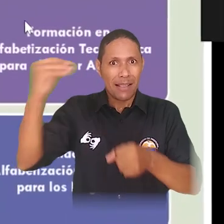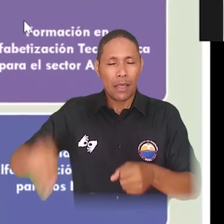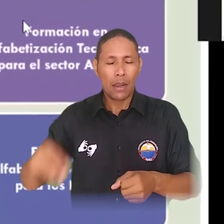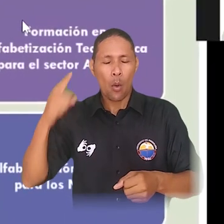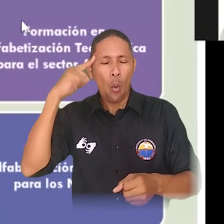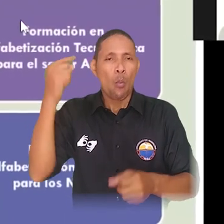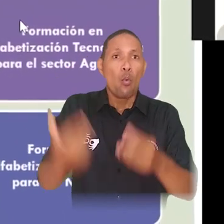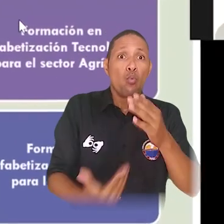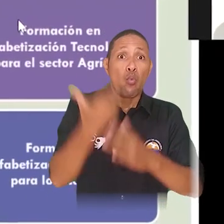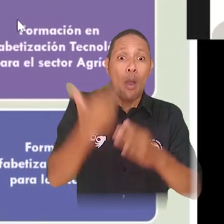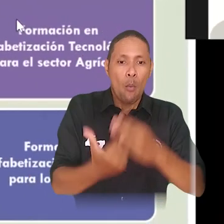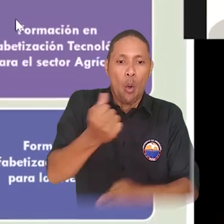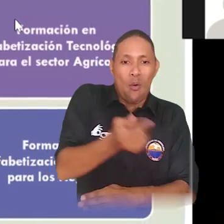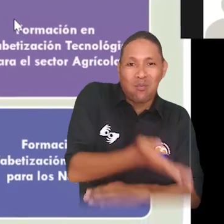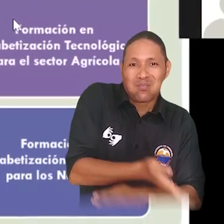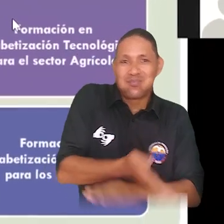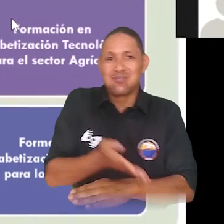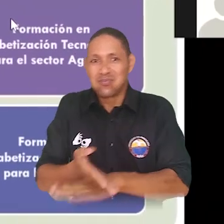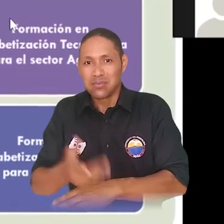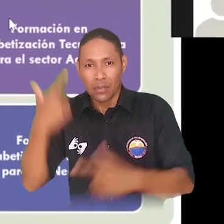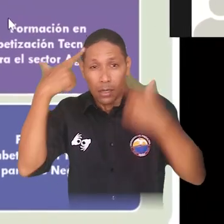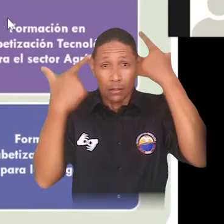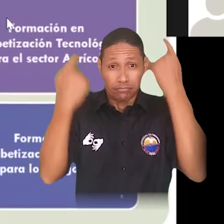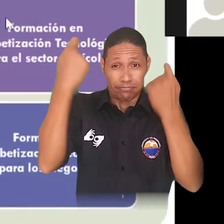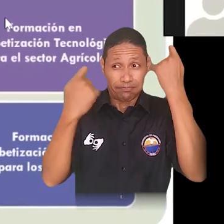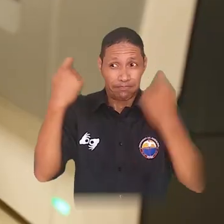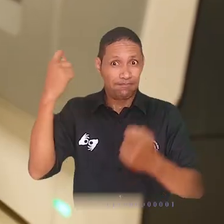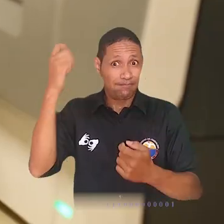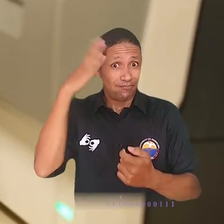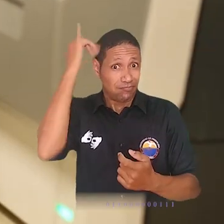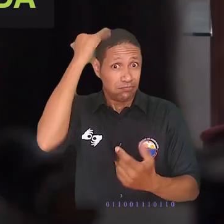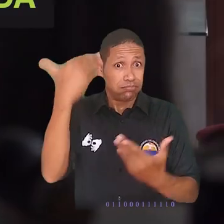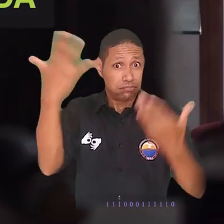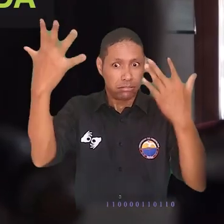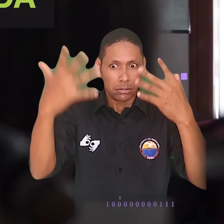Oferta Académica para la Reactivación Económica.